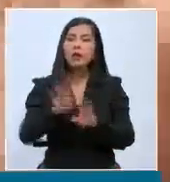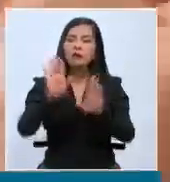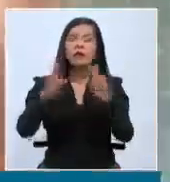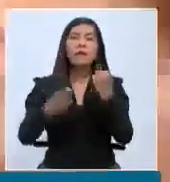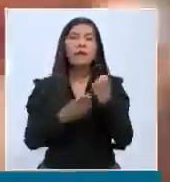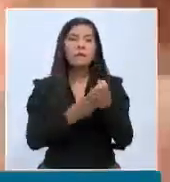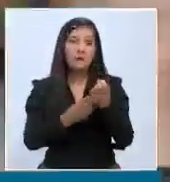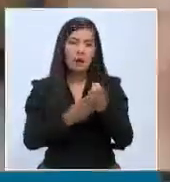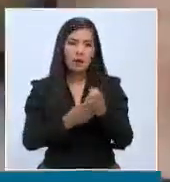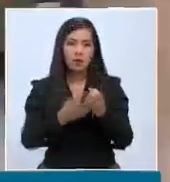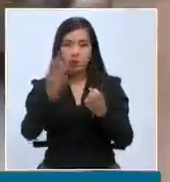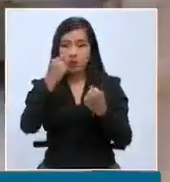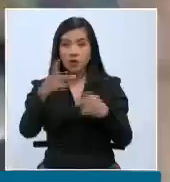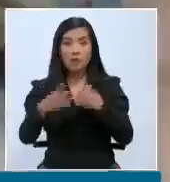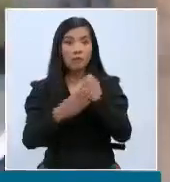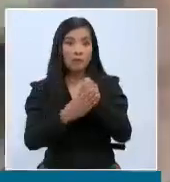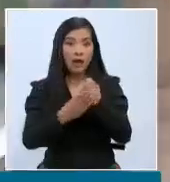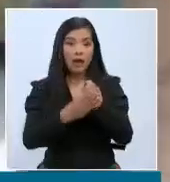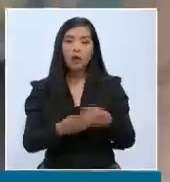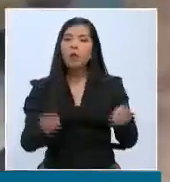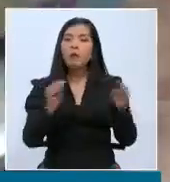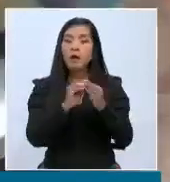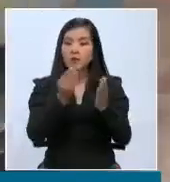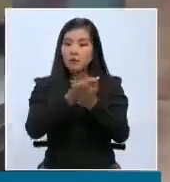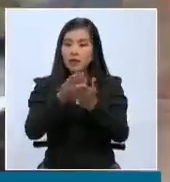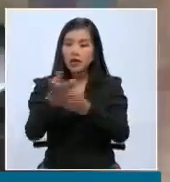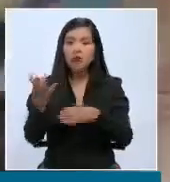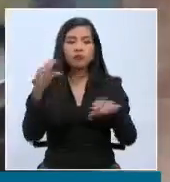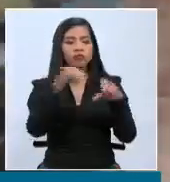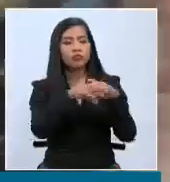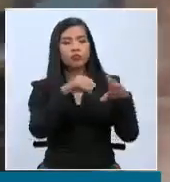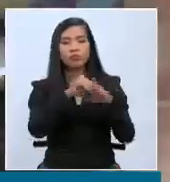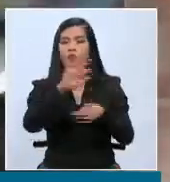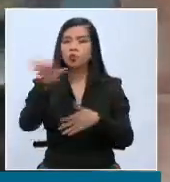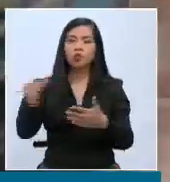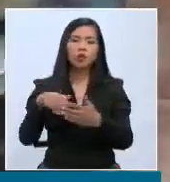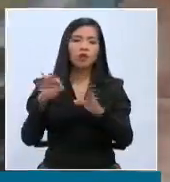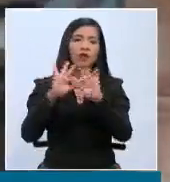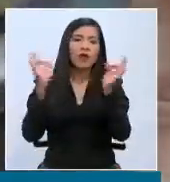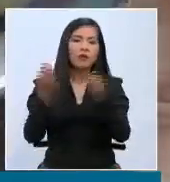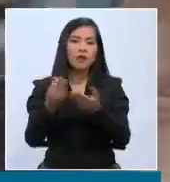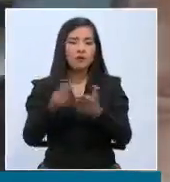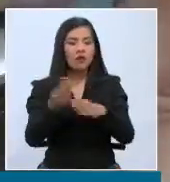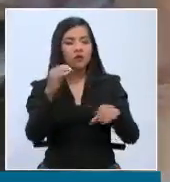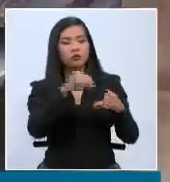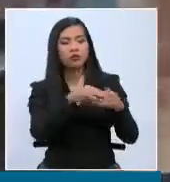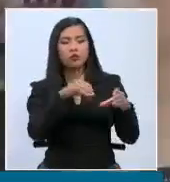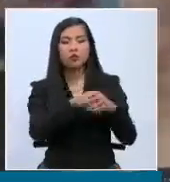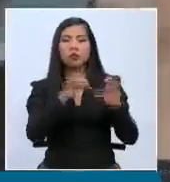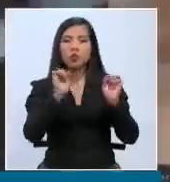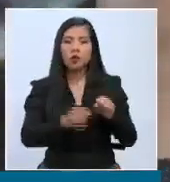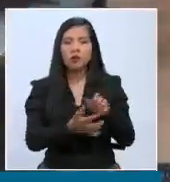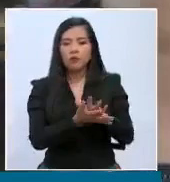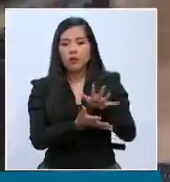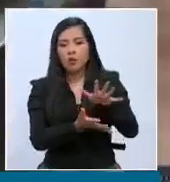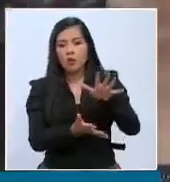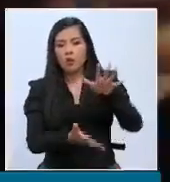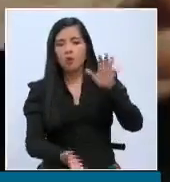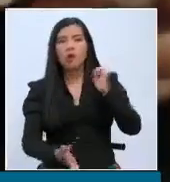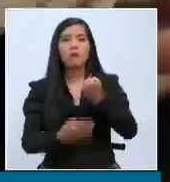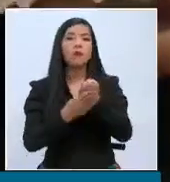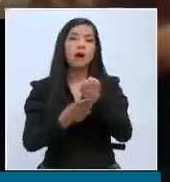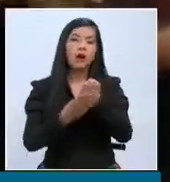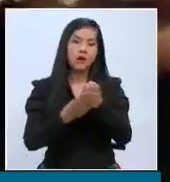financiero, que va a recibir mayores recursos de las familias para poder engrosar los capitales de los